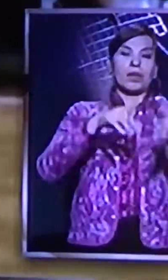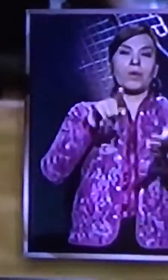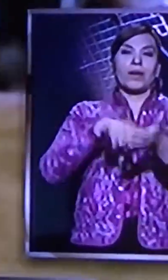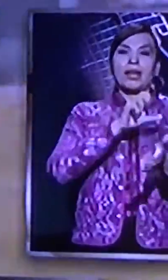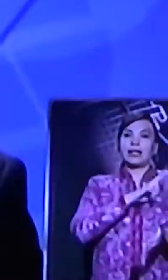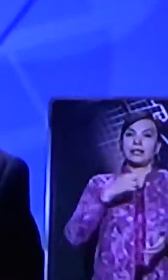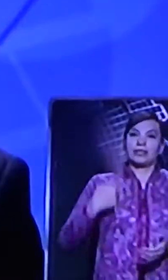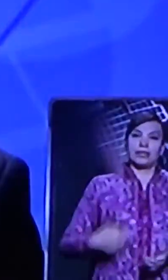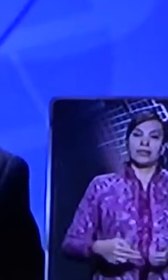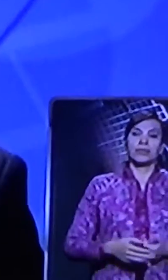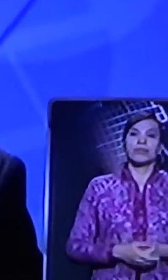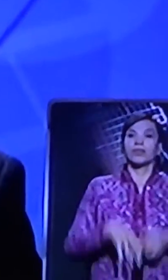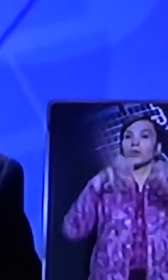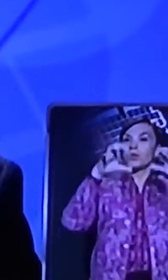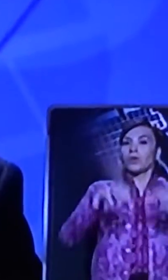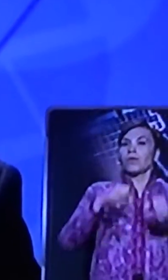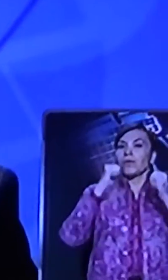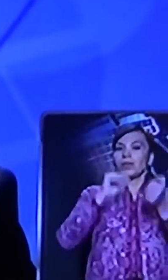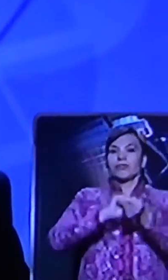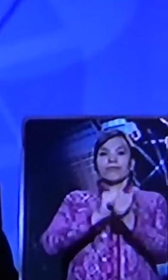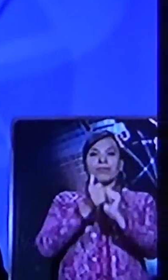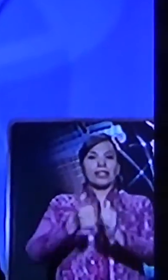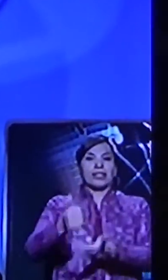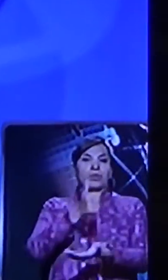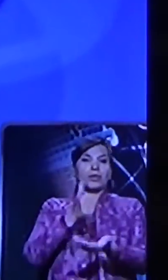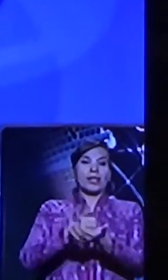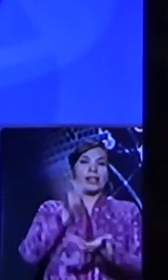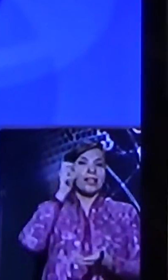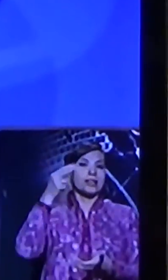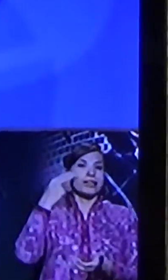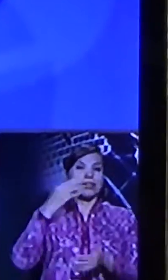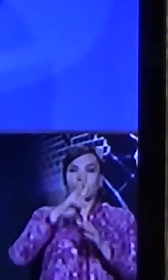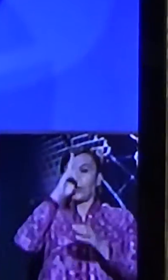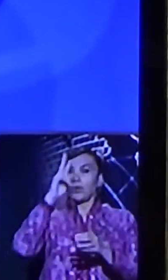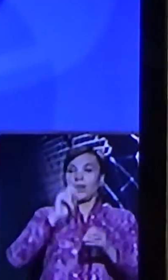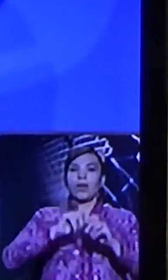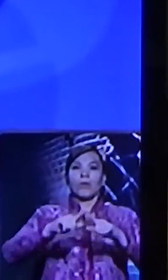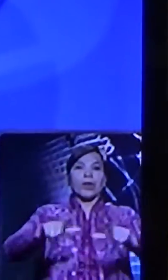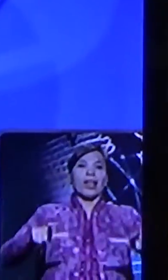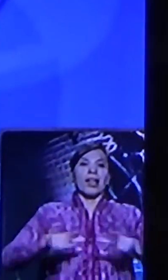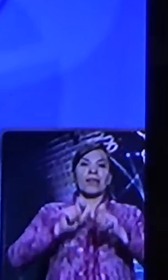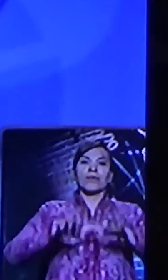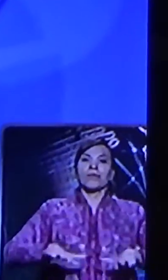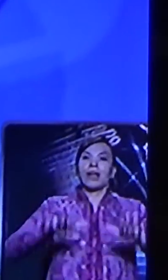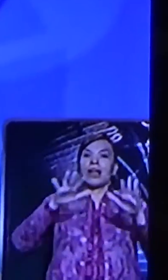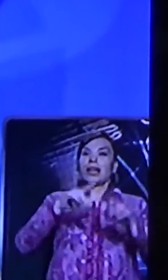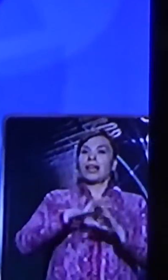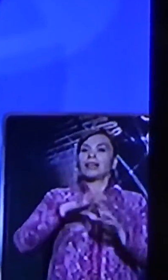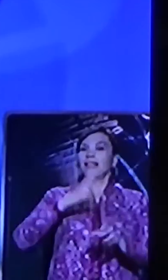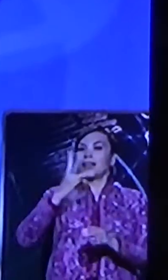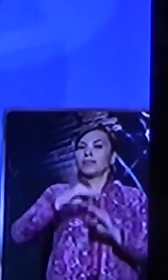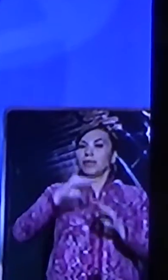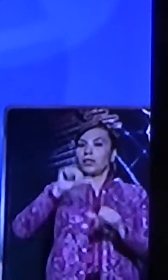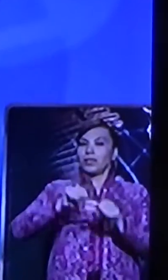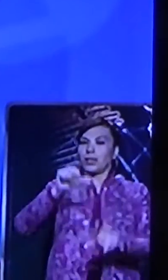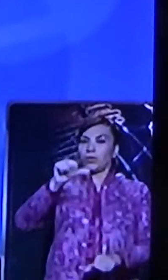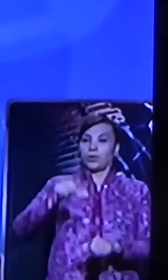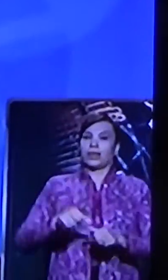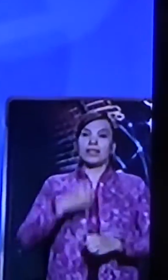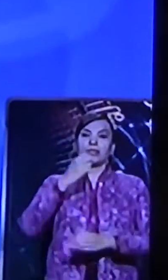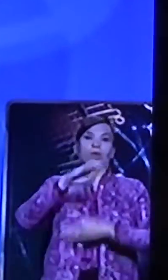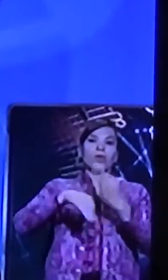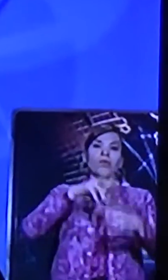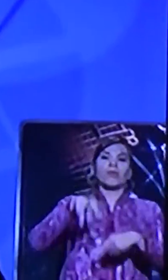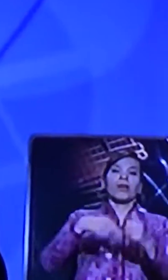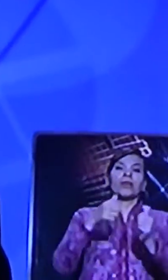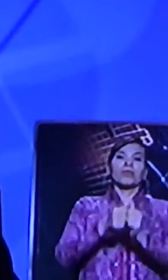China. Las lluvias torrenciales convirtieron a esta ciudad china en una gigantesca laguna con el agua hasta 3 metros de altura. Es todo